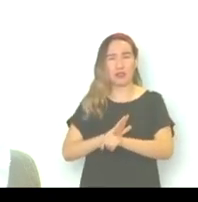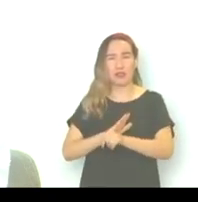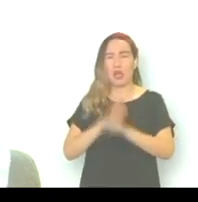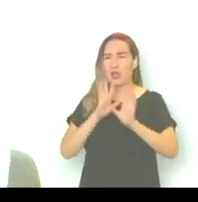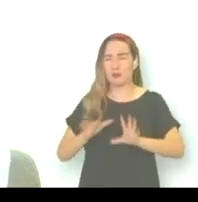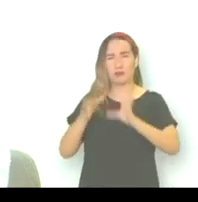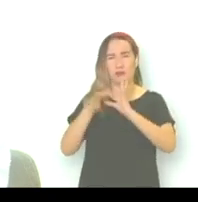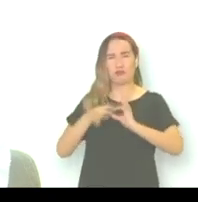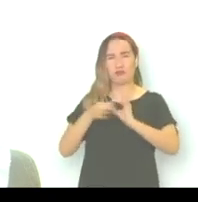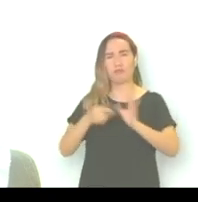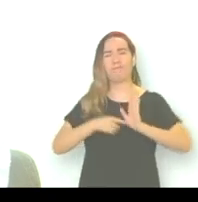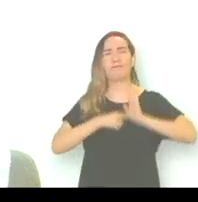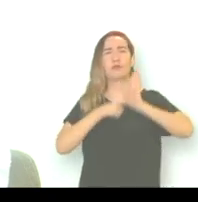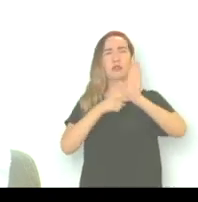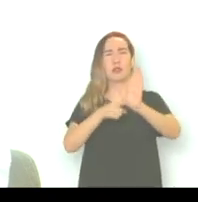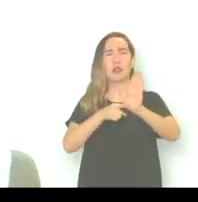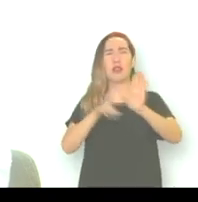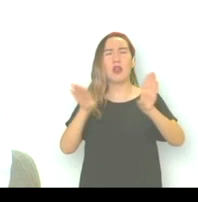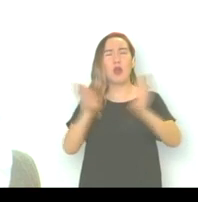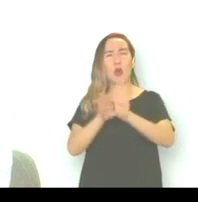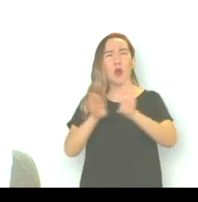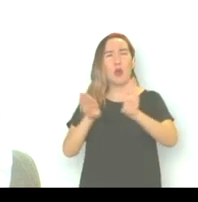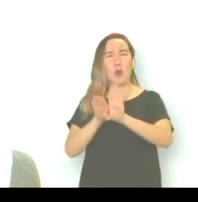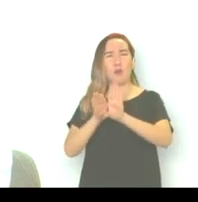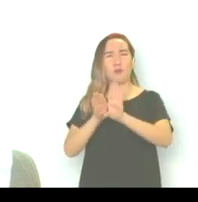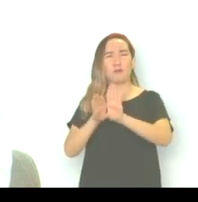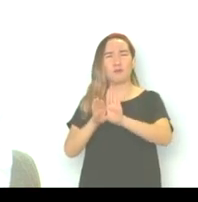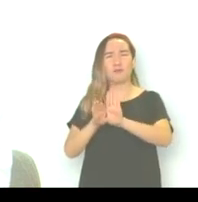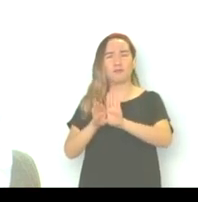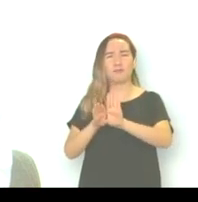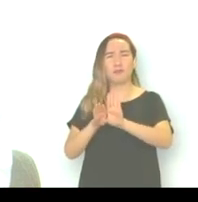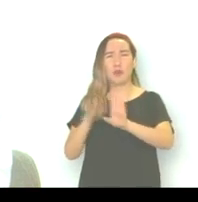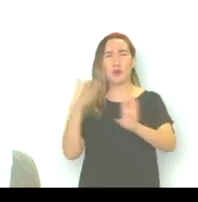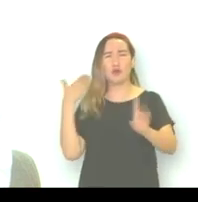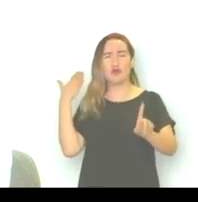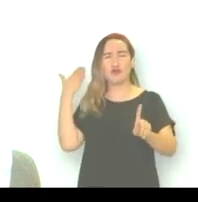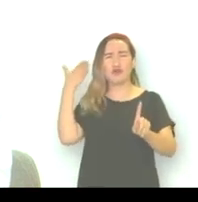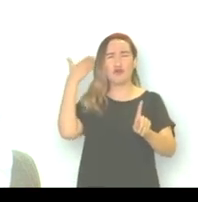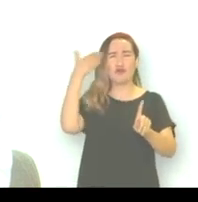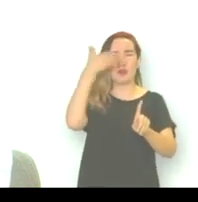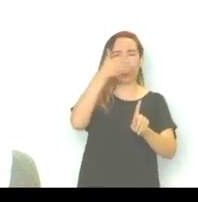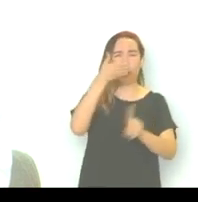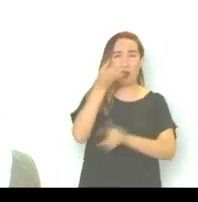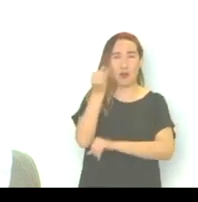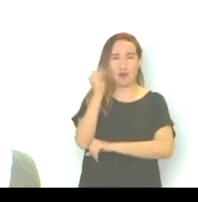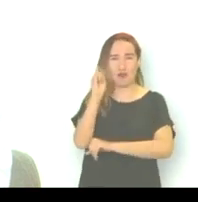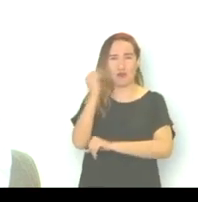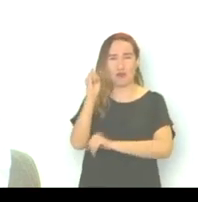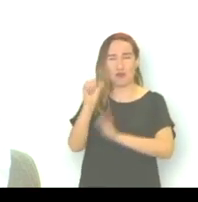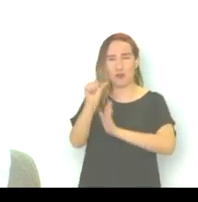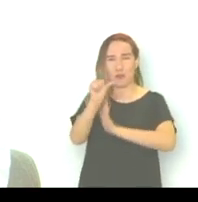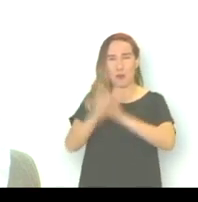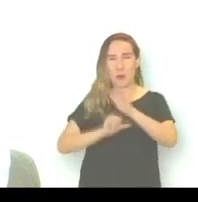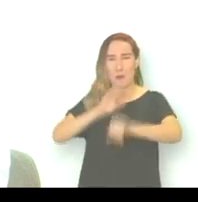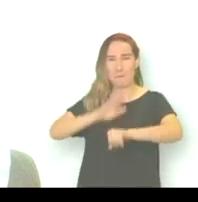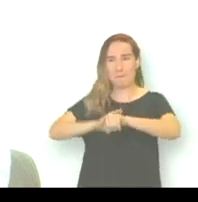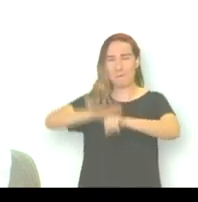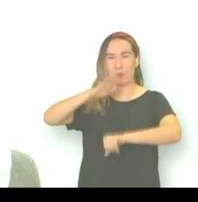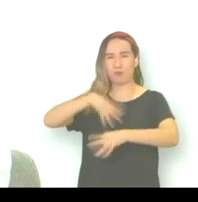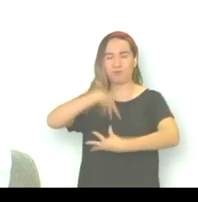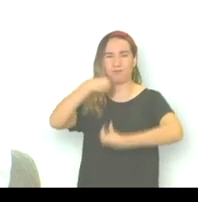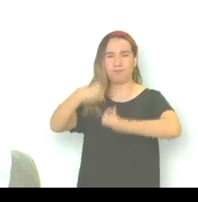presentado a ustedes cómo se prevé que se presente en el mes de junio el mayor número de contagios, que eso